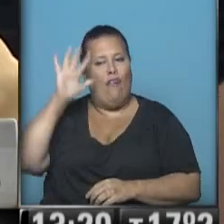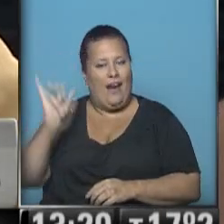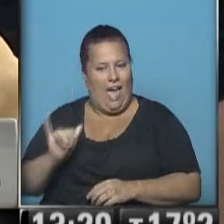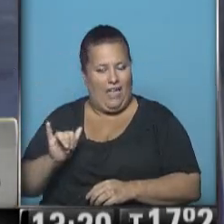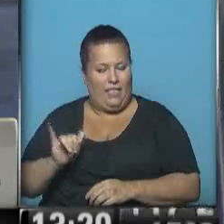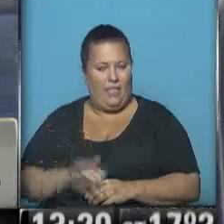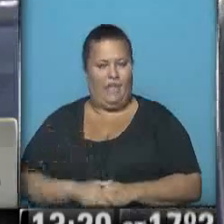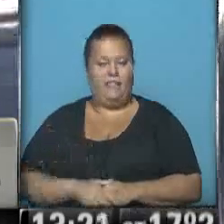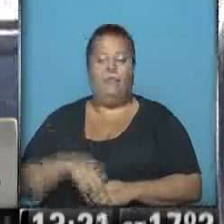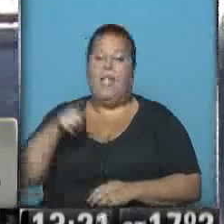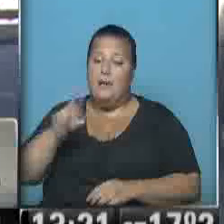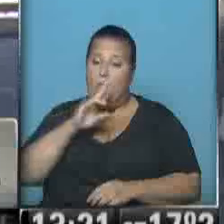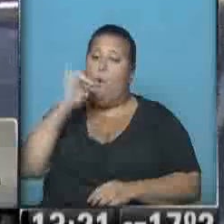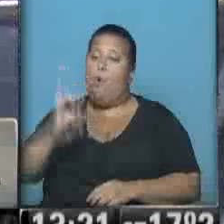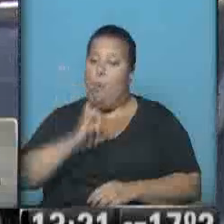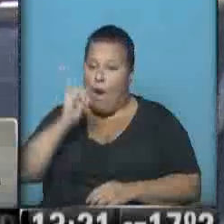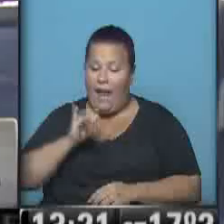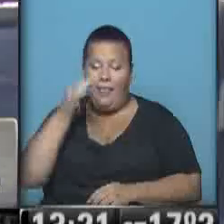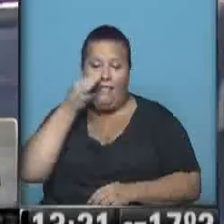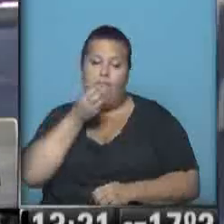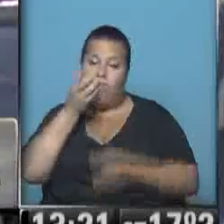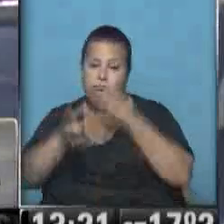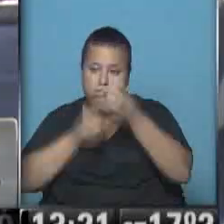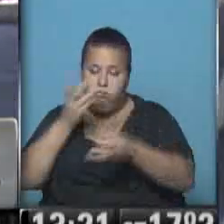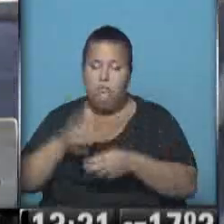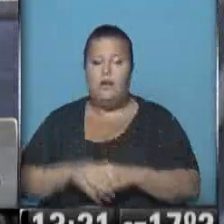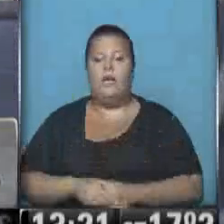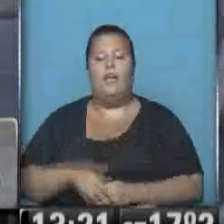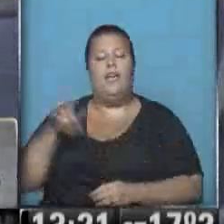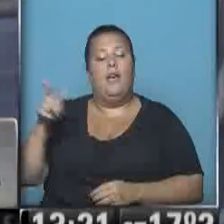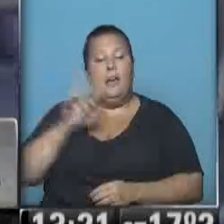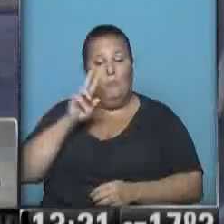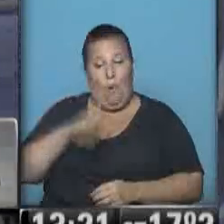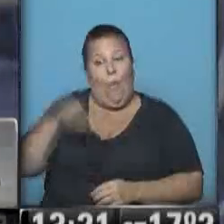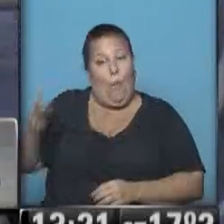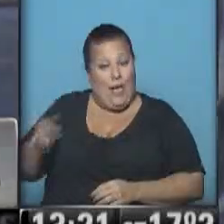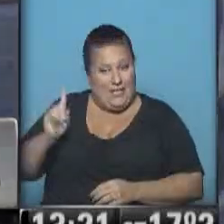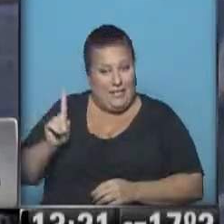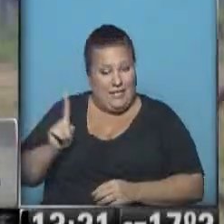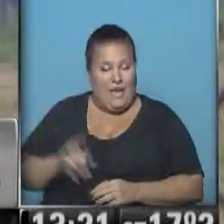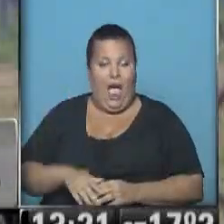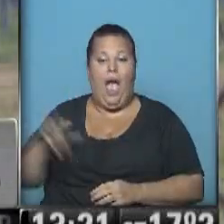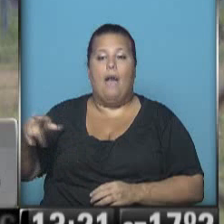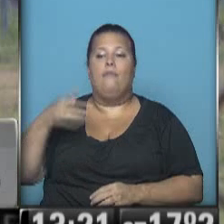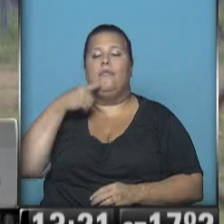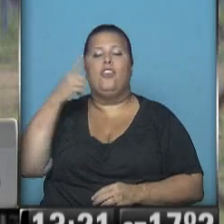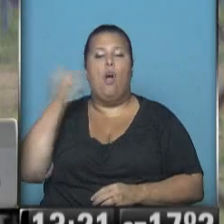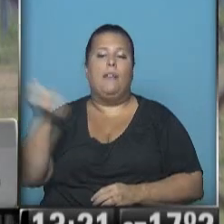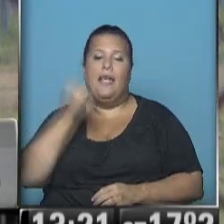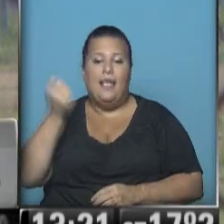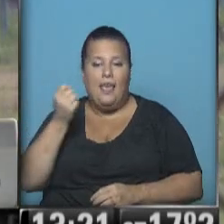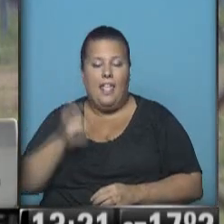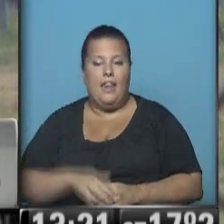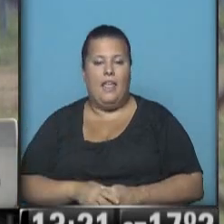eh ella cuenta en su testimonio el que eh Alejandro quería tener